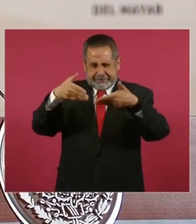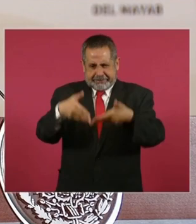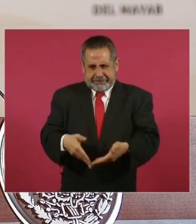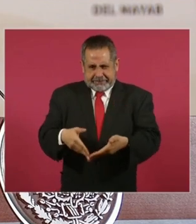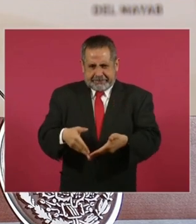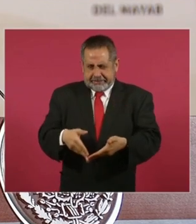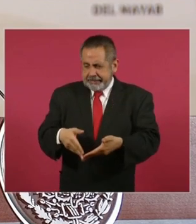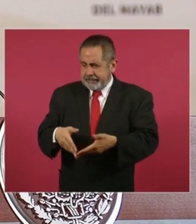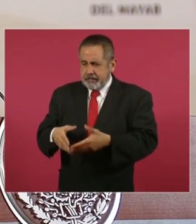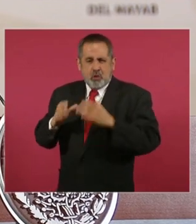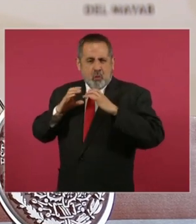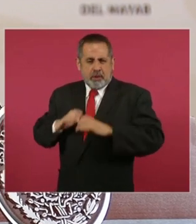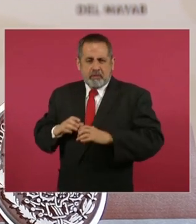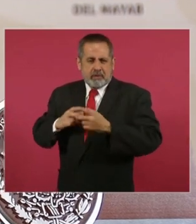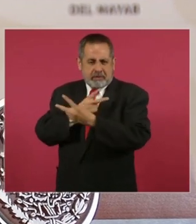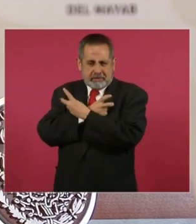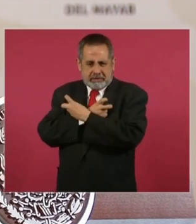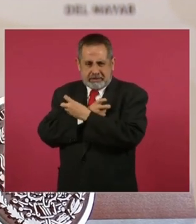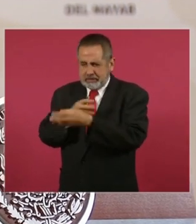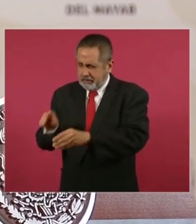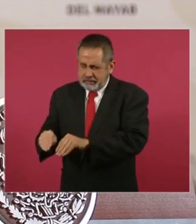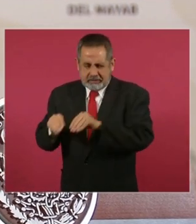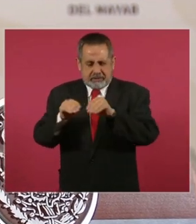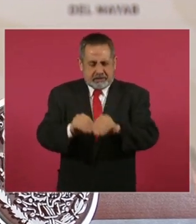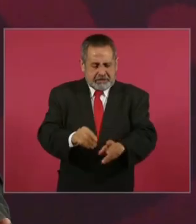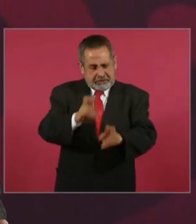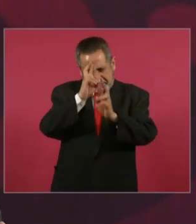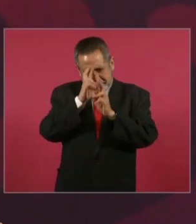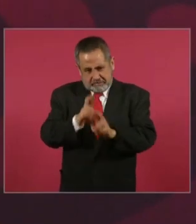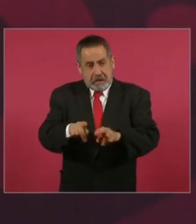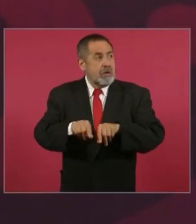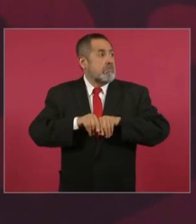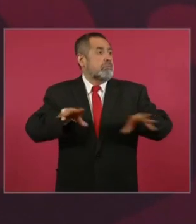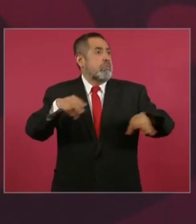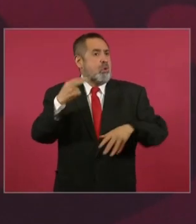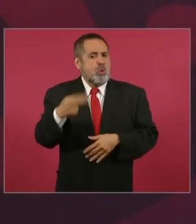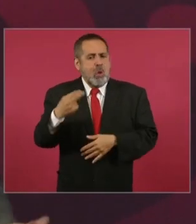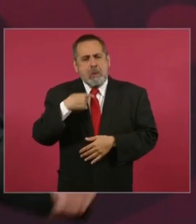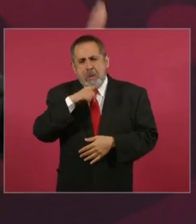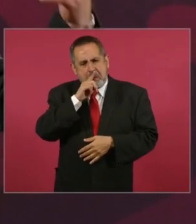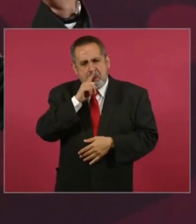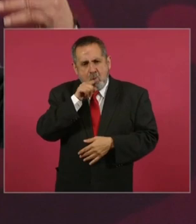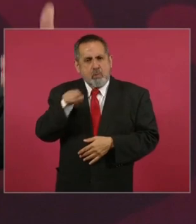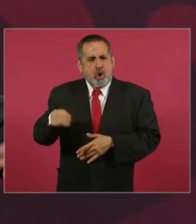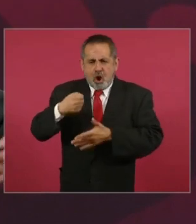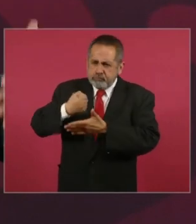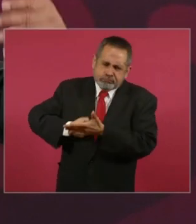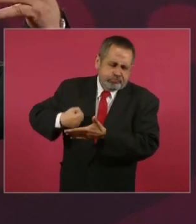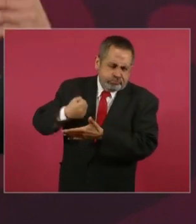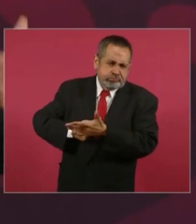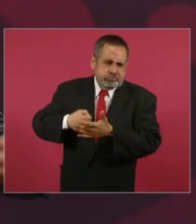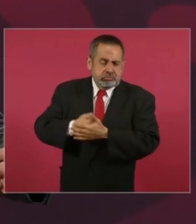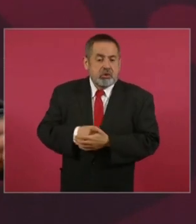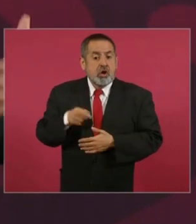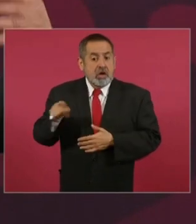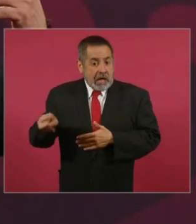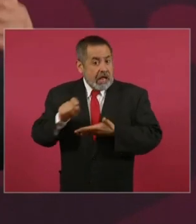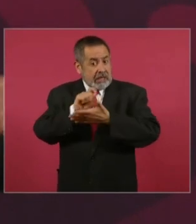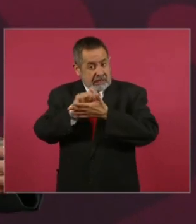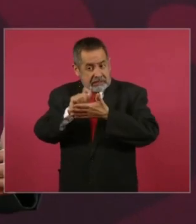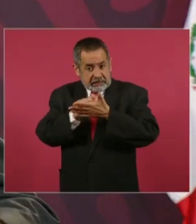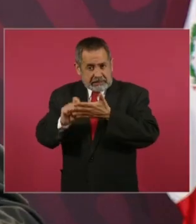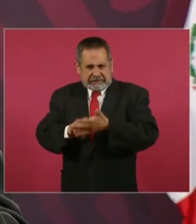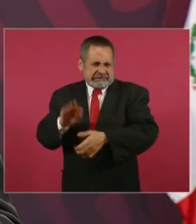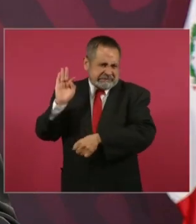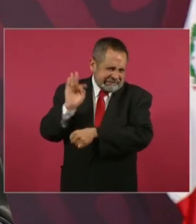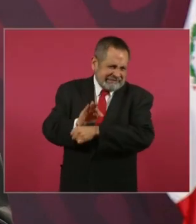es un héroe anónimo. sus textos, sus documentos en